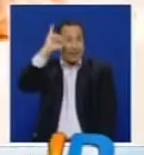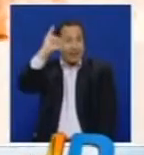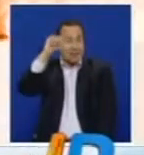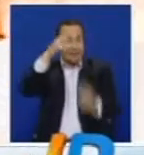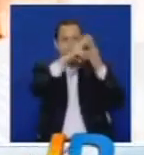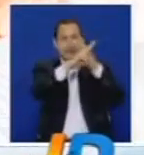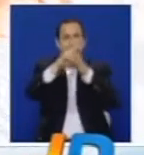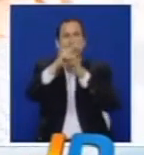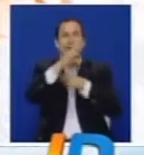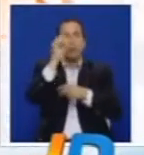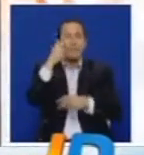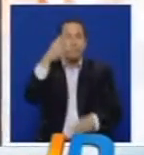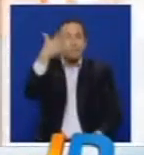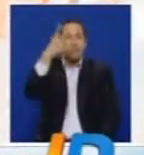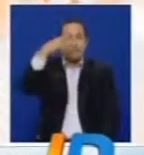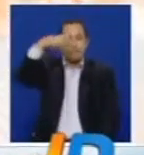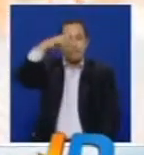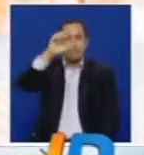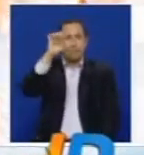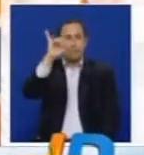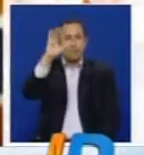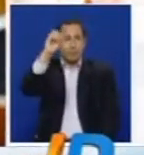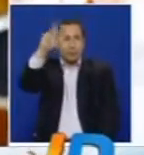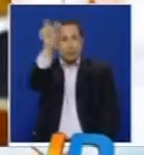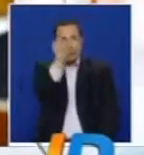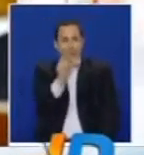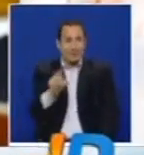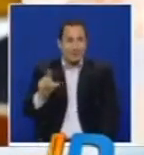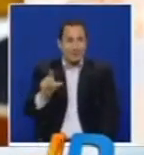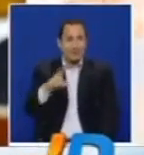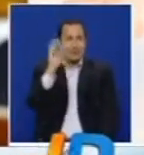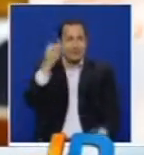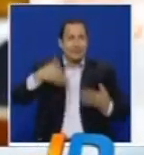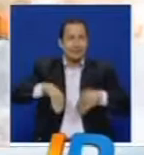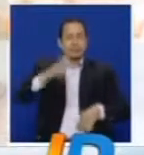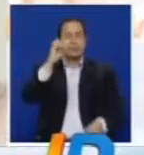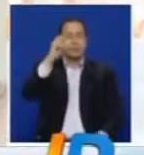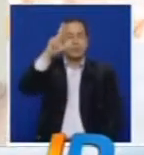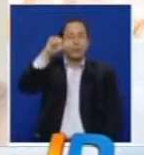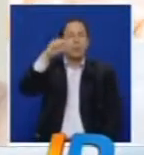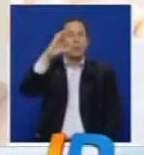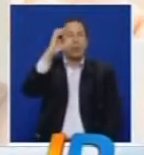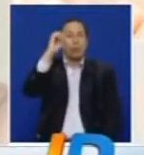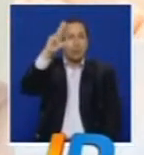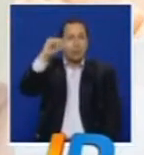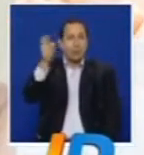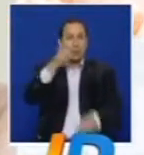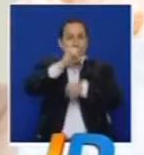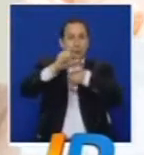Petión. Asimismo, la ministra de Integración de Italia, de origen congoleño, quien en varias oportunidades ha sufrido discriminación en ese